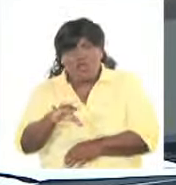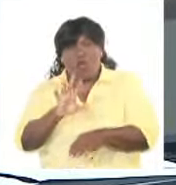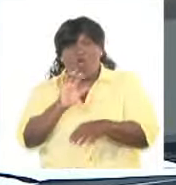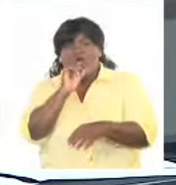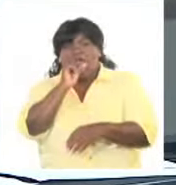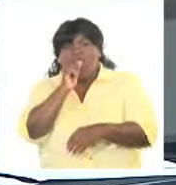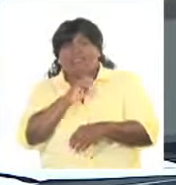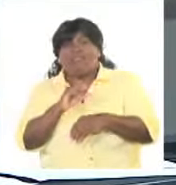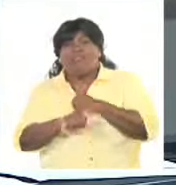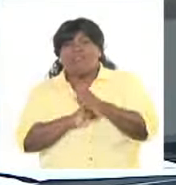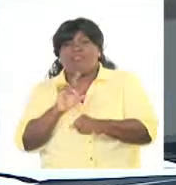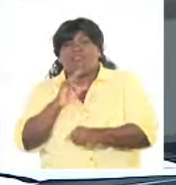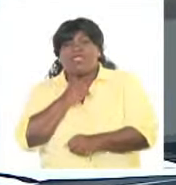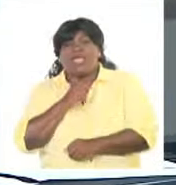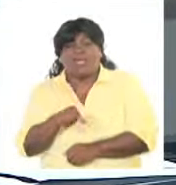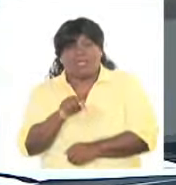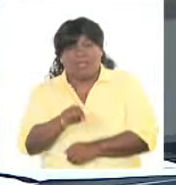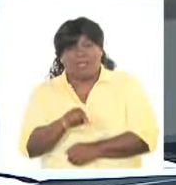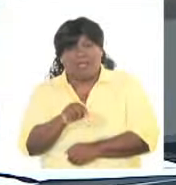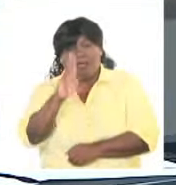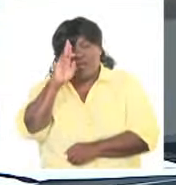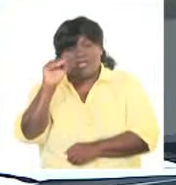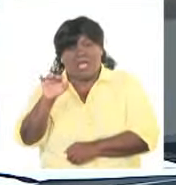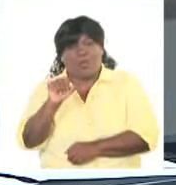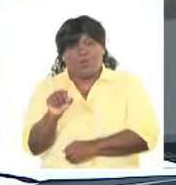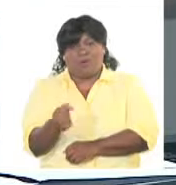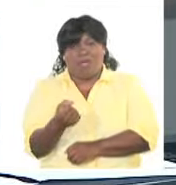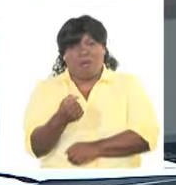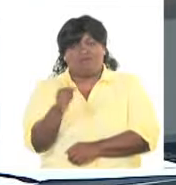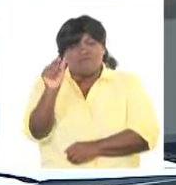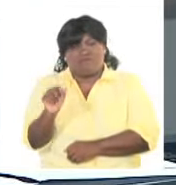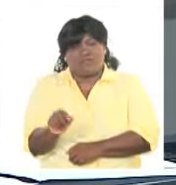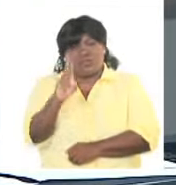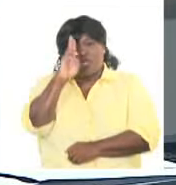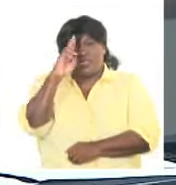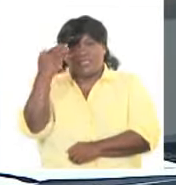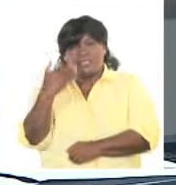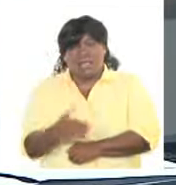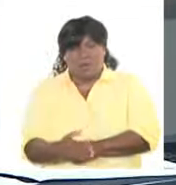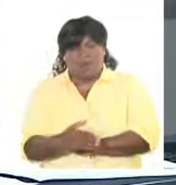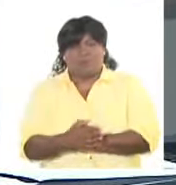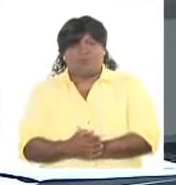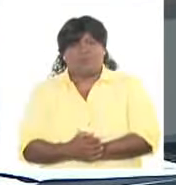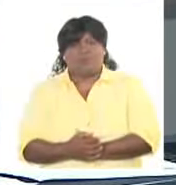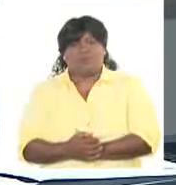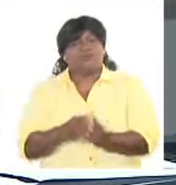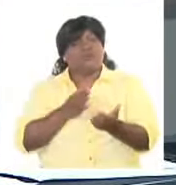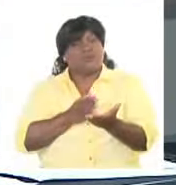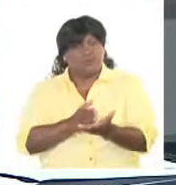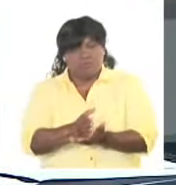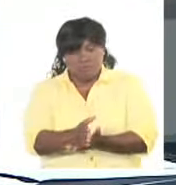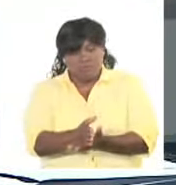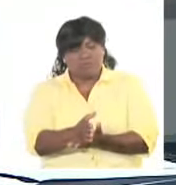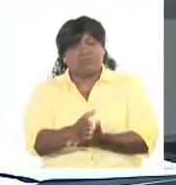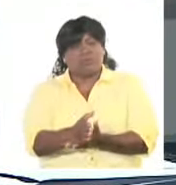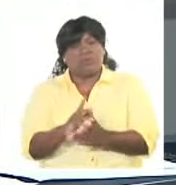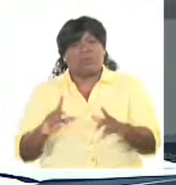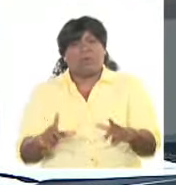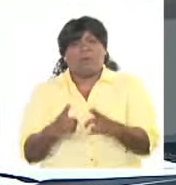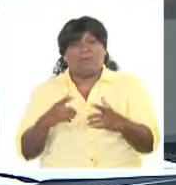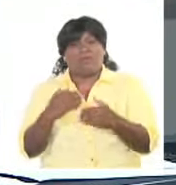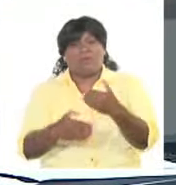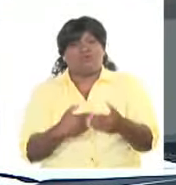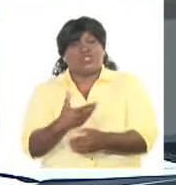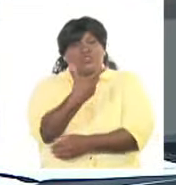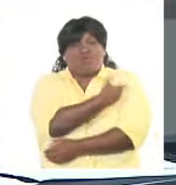entre oropouche y dengue, eso nada más que el personal de salud lo puede realizar. Seguimos cumplimentando con el proceso de